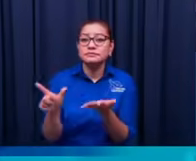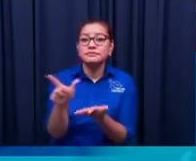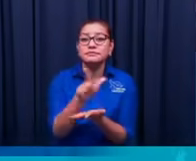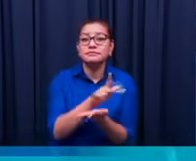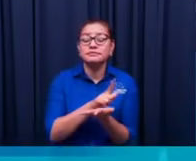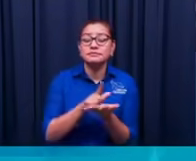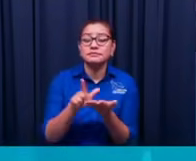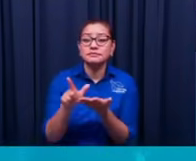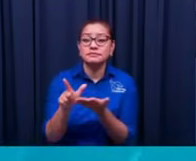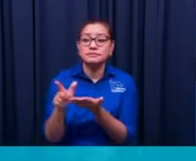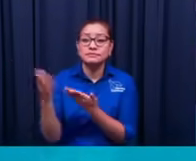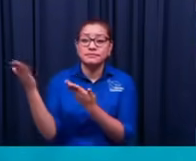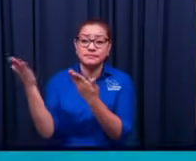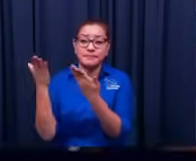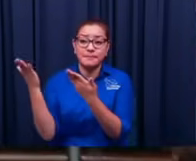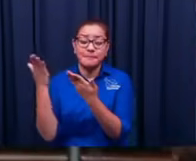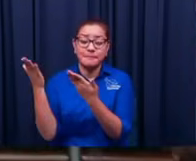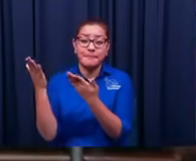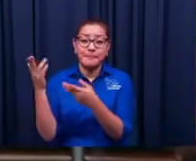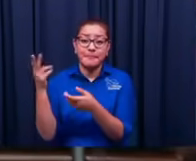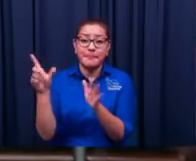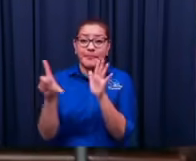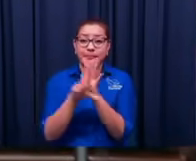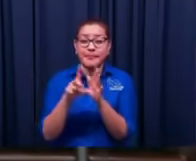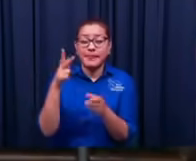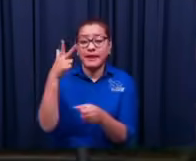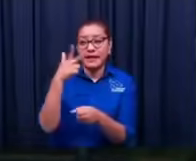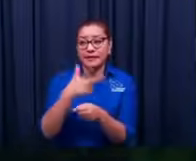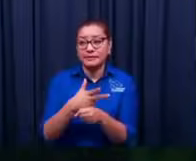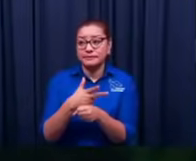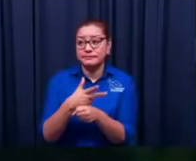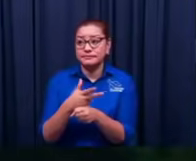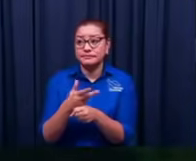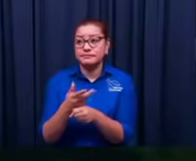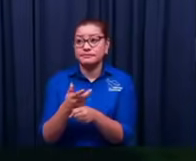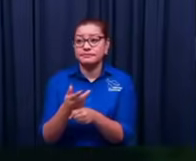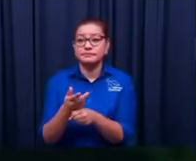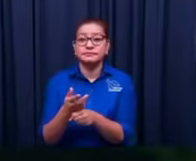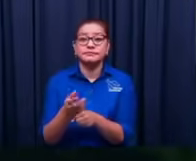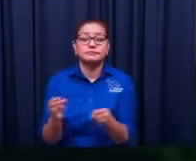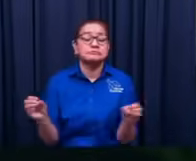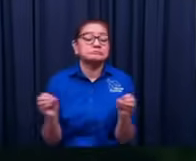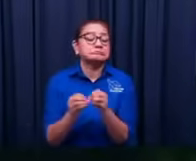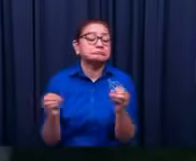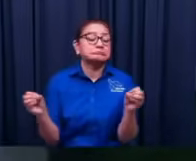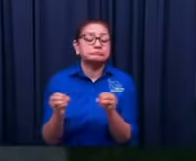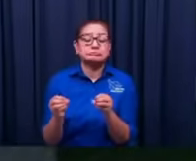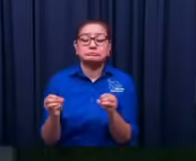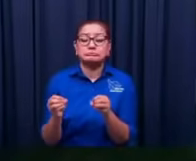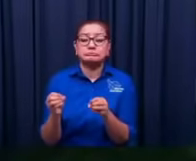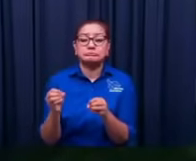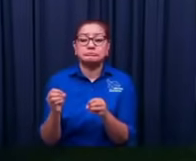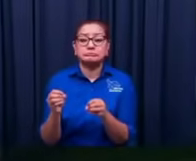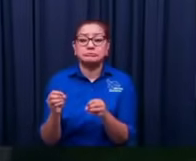La Constitución nos permite que podamos realizar un culto sin que nadie nos venga a interrumpir.